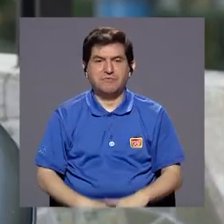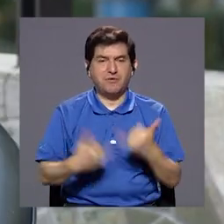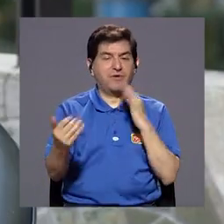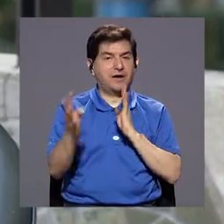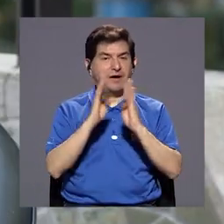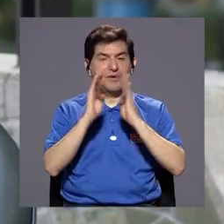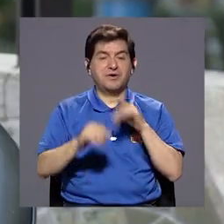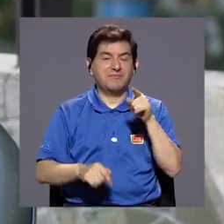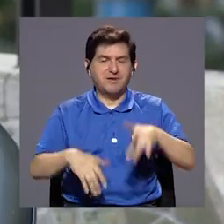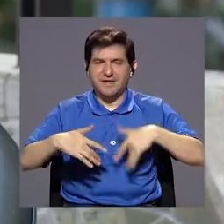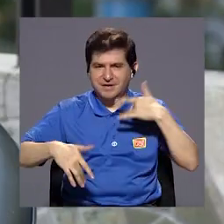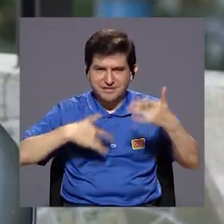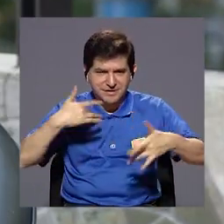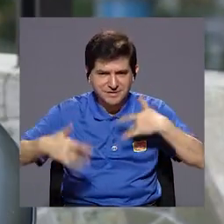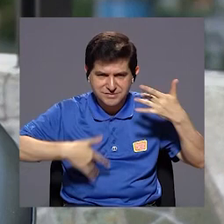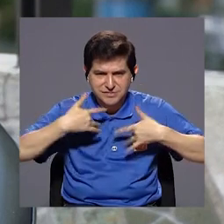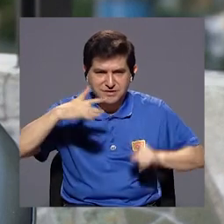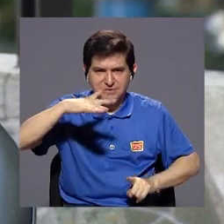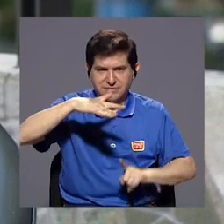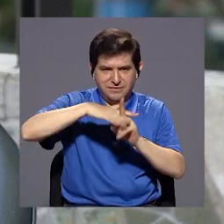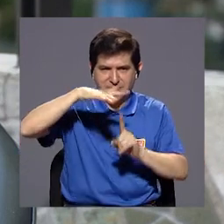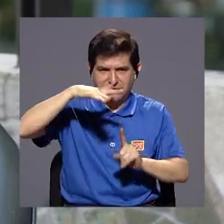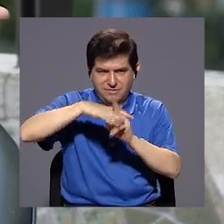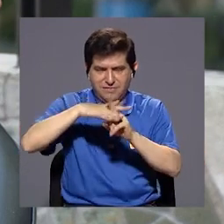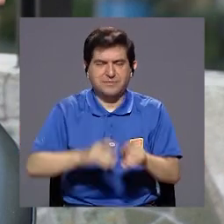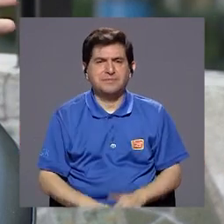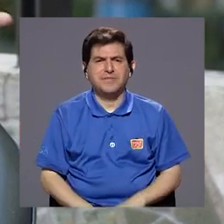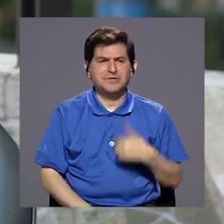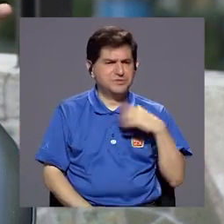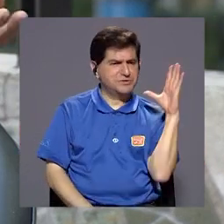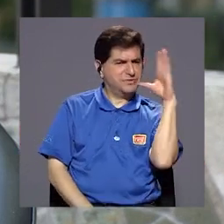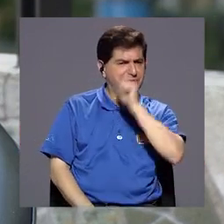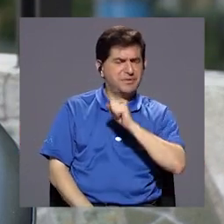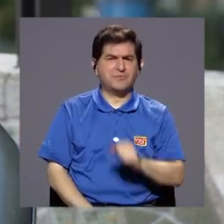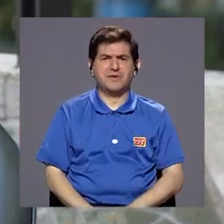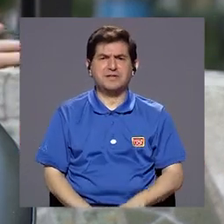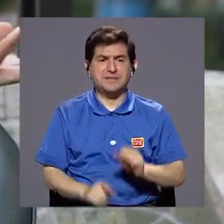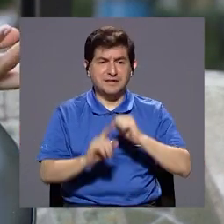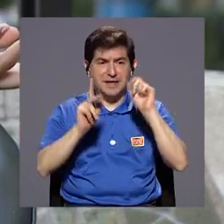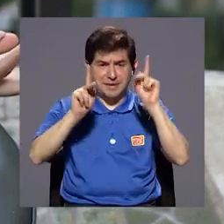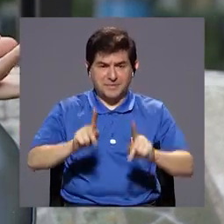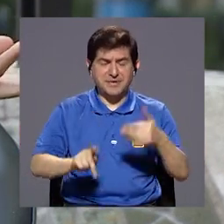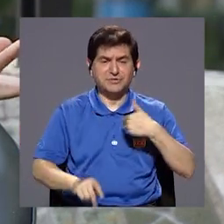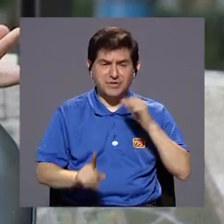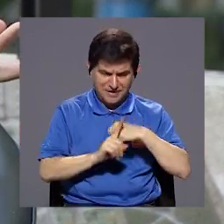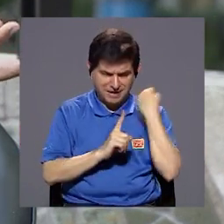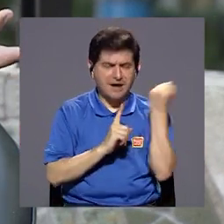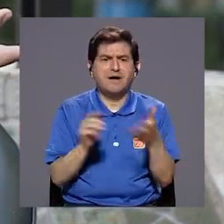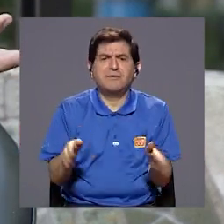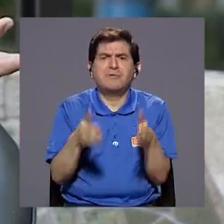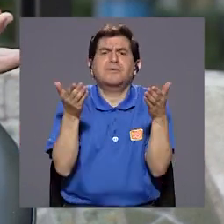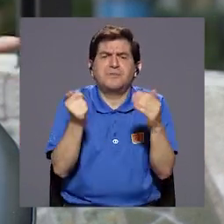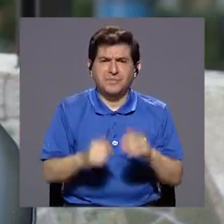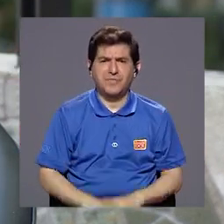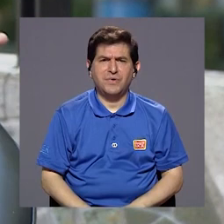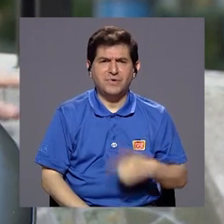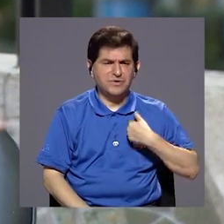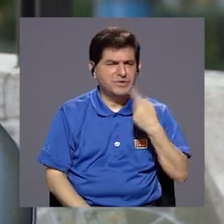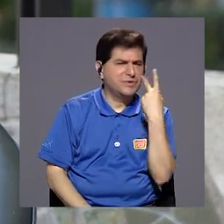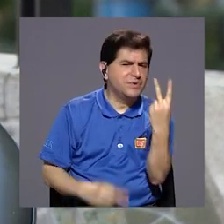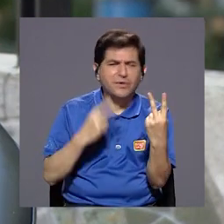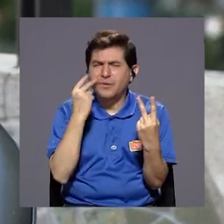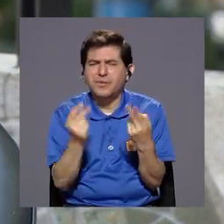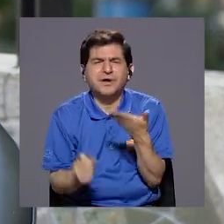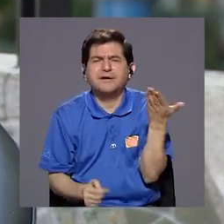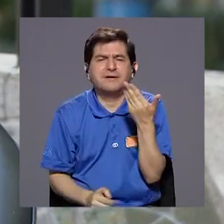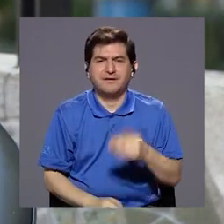de conversar acerca de esos signos, esos síntomas, que cómo me doy cuenta yo que estoy frente a una persona con esa situación, qué empiezo a